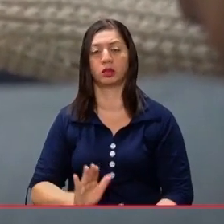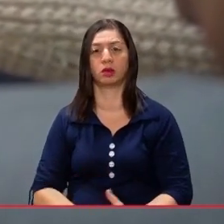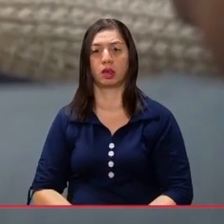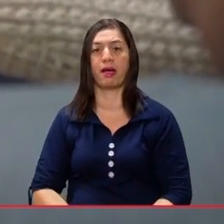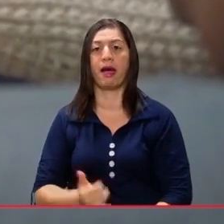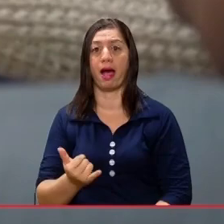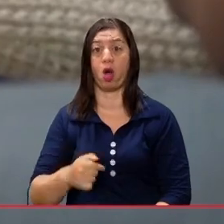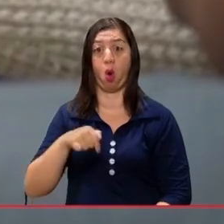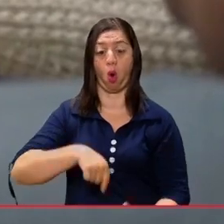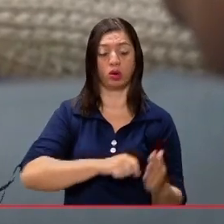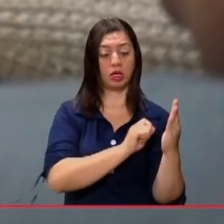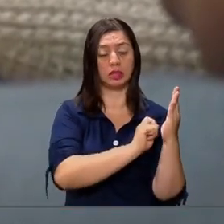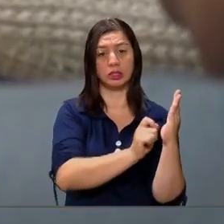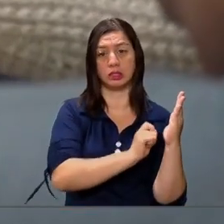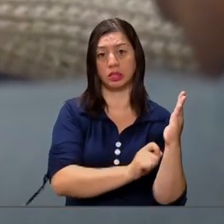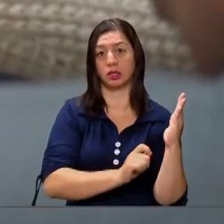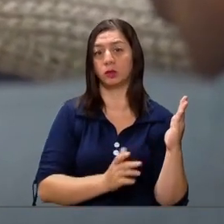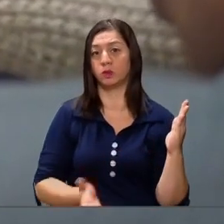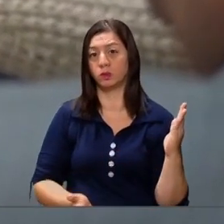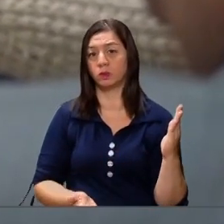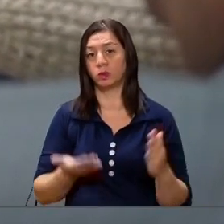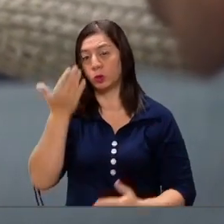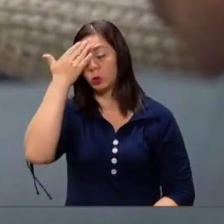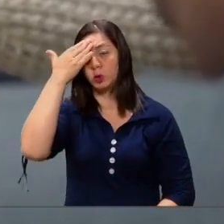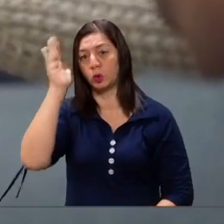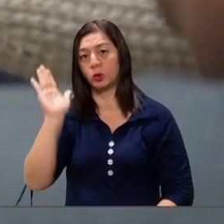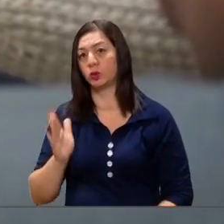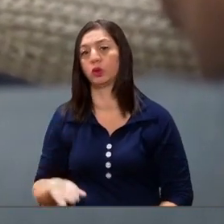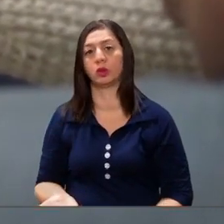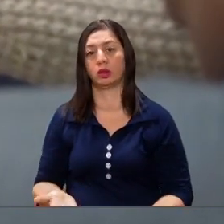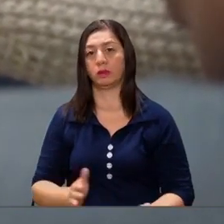hay escrito hoy, pues de verdad las funciones